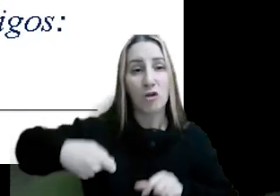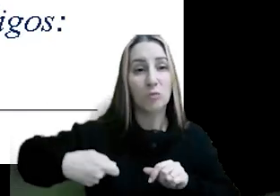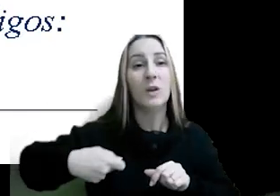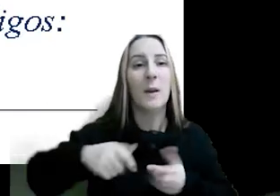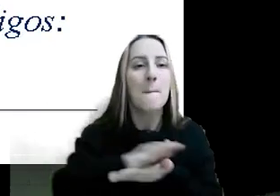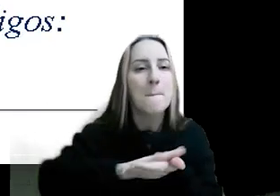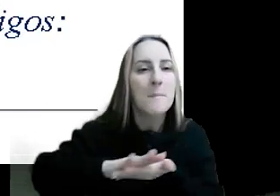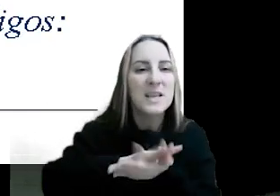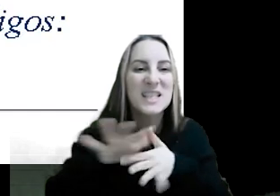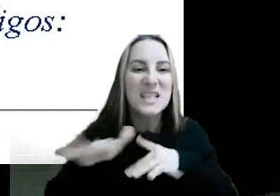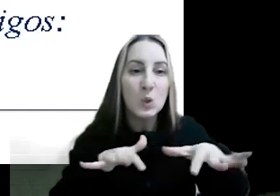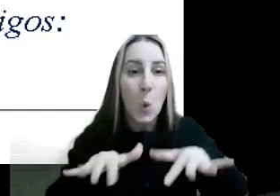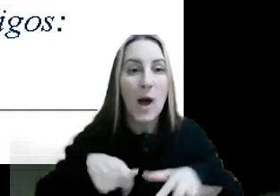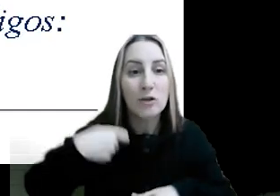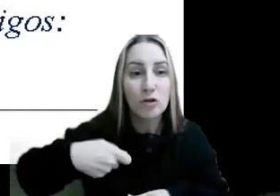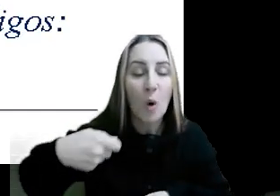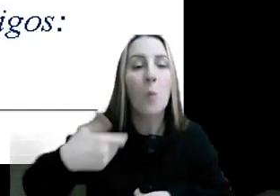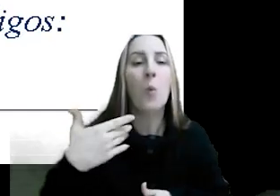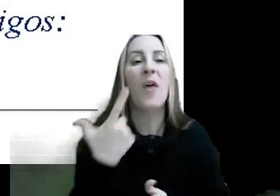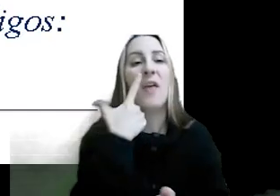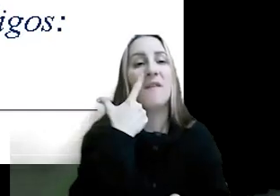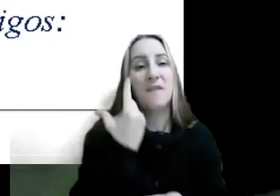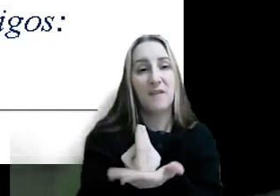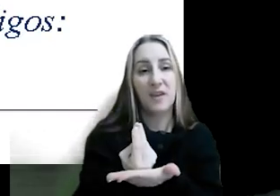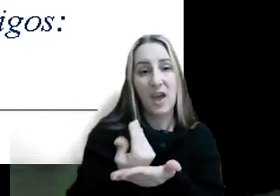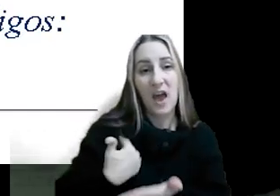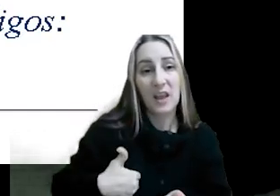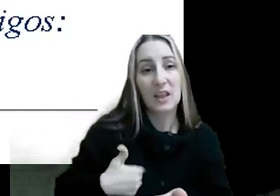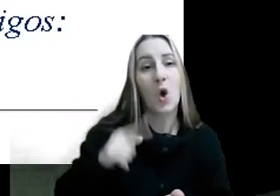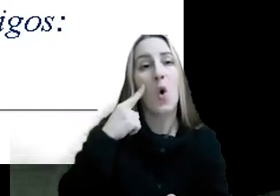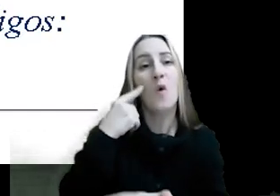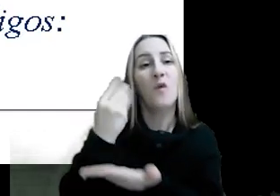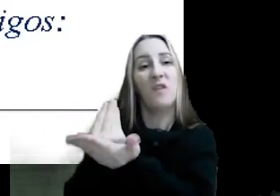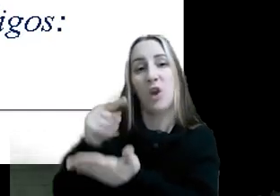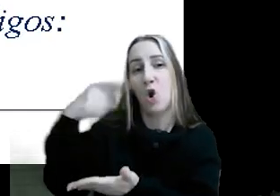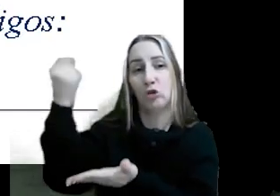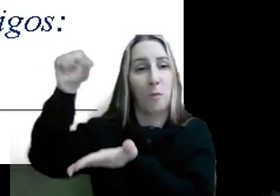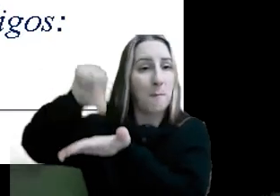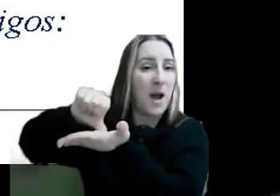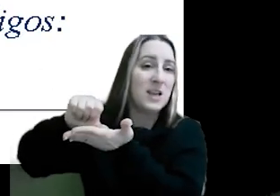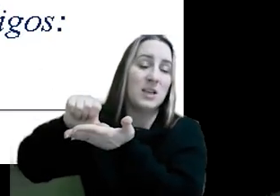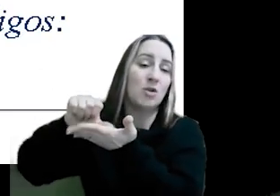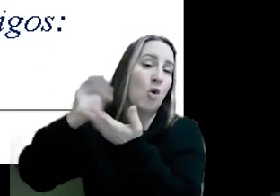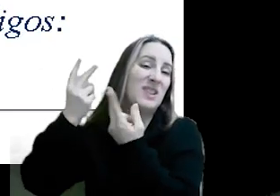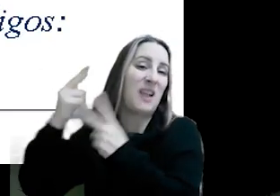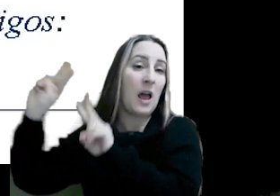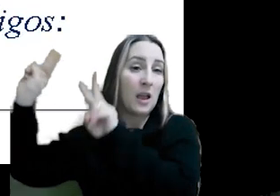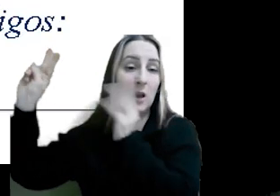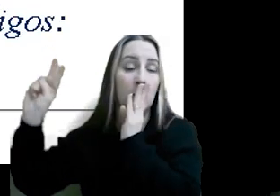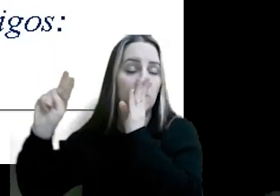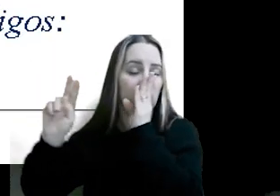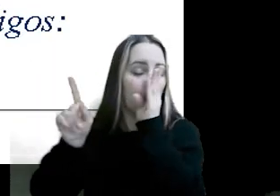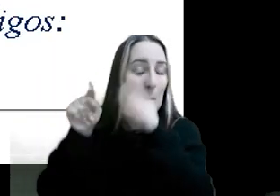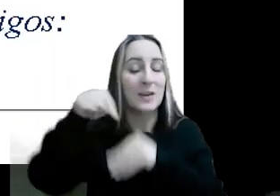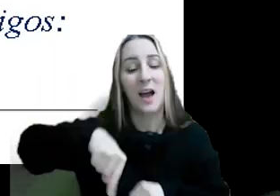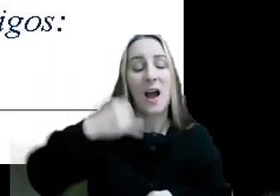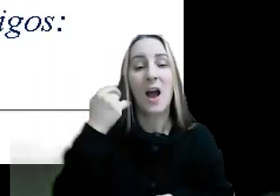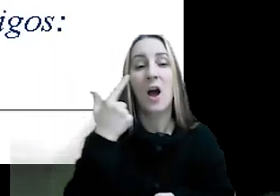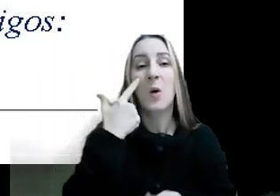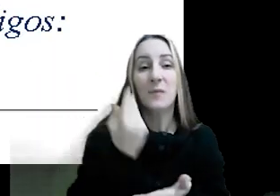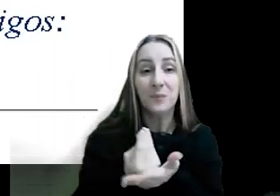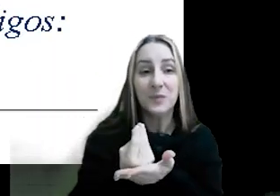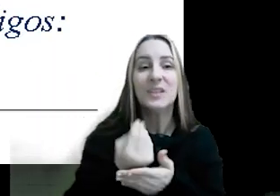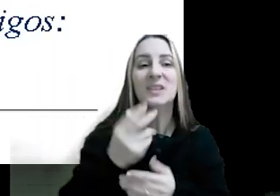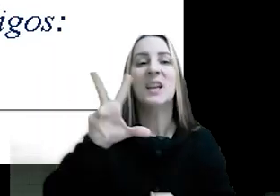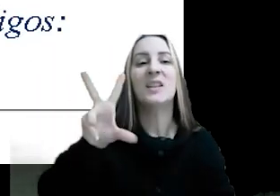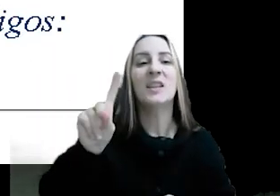recuerden que puede ser residente argentino o residente extranjero, que hubiera perdido residencia antes del 31